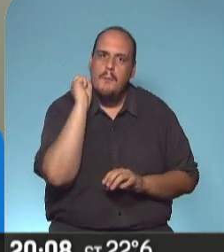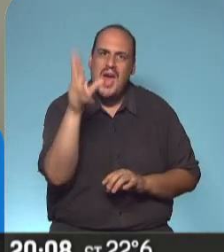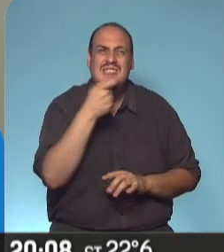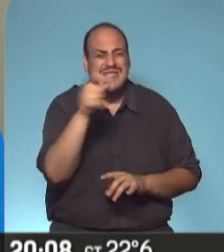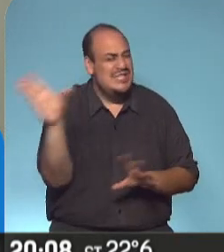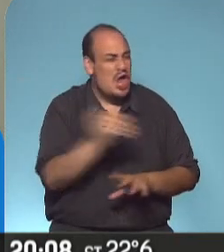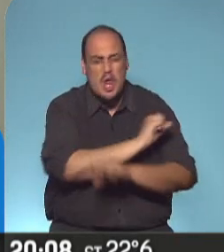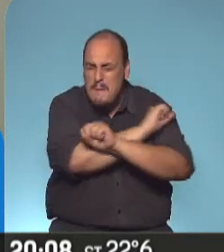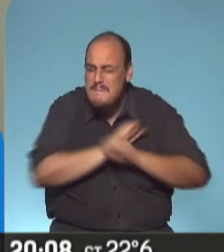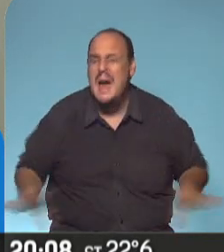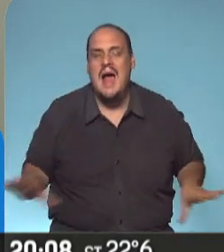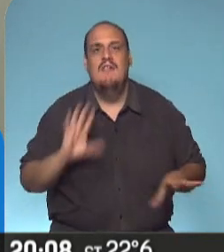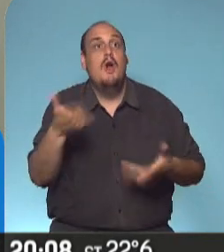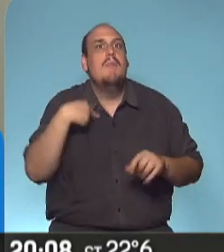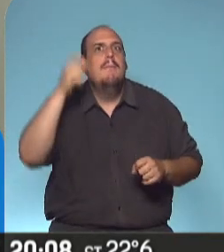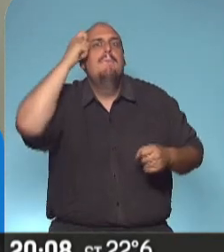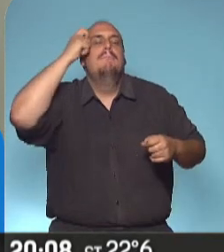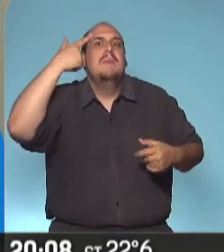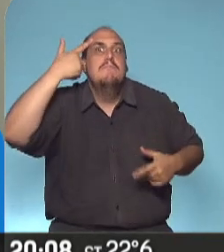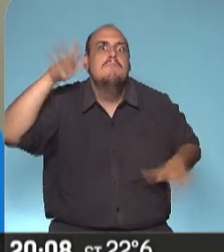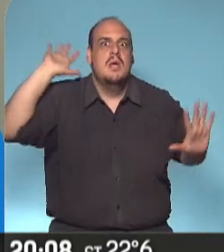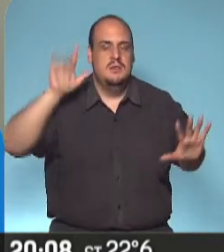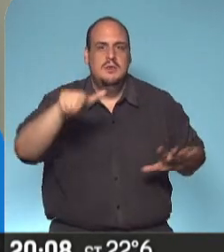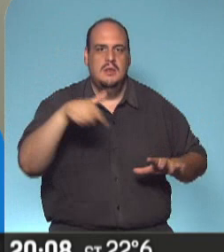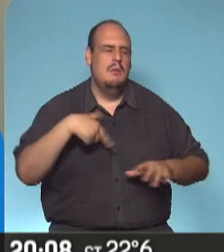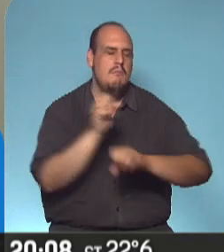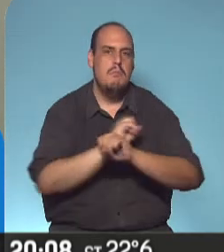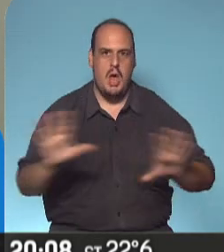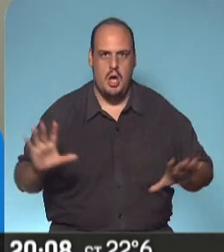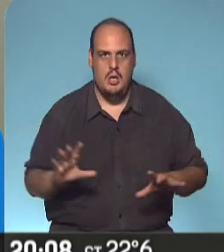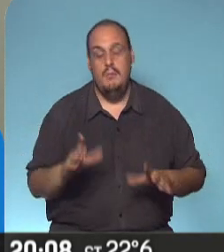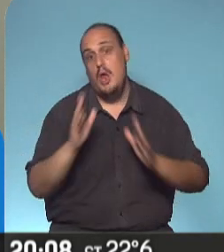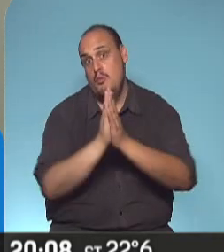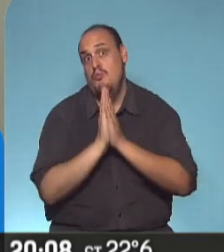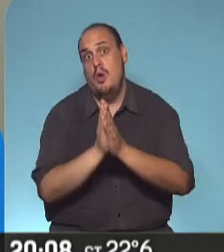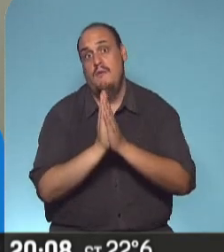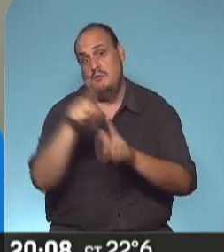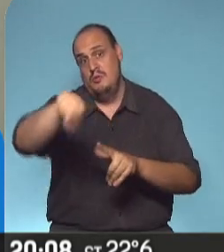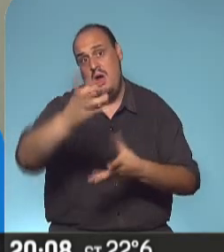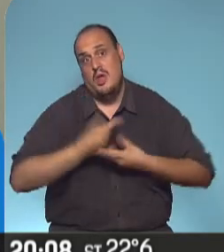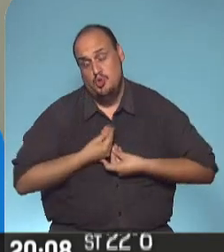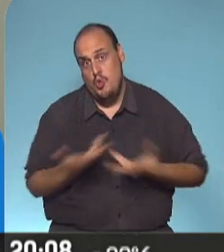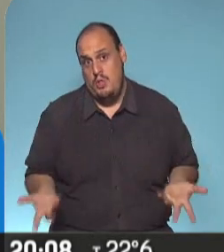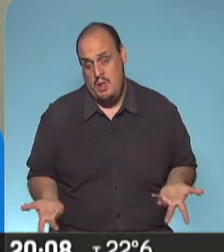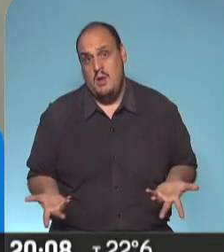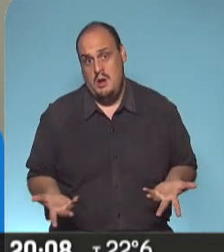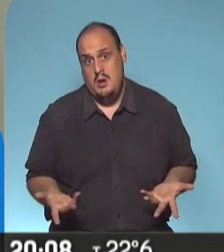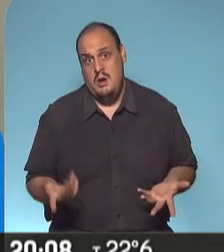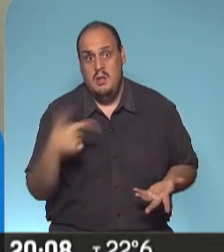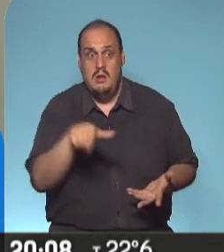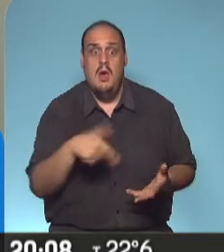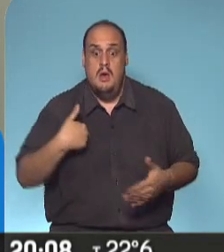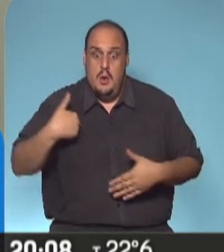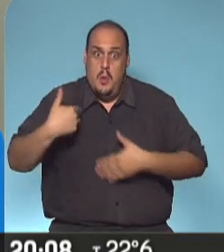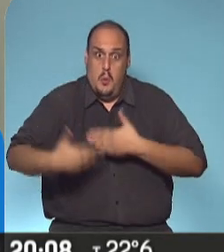muy mal con la peor hipótesis de acuerdo ahora por favor hagan me la fácil hagan que trabajan que al final